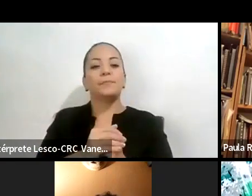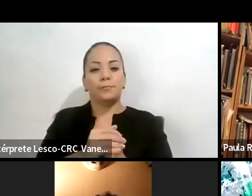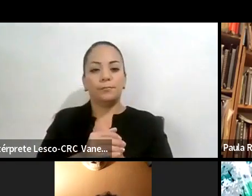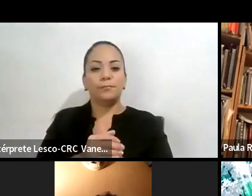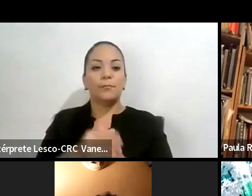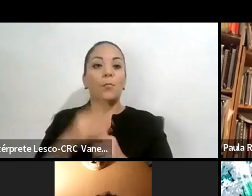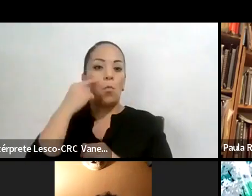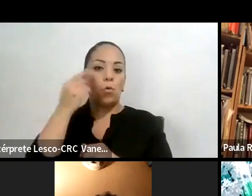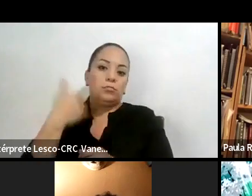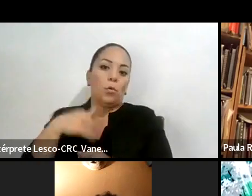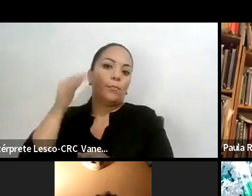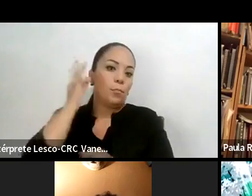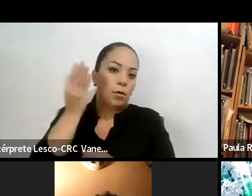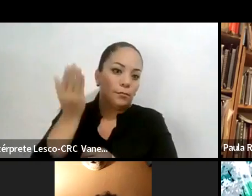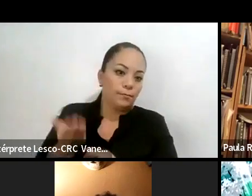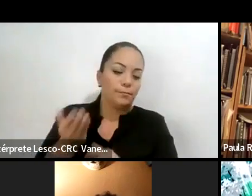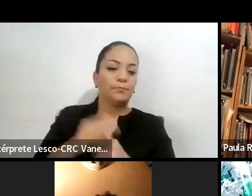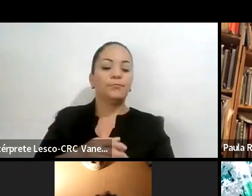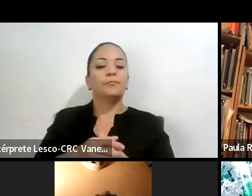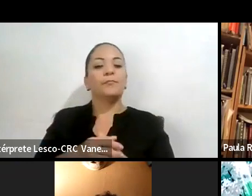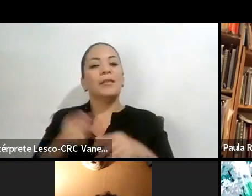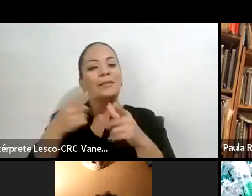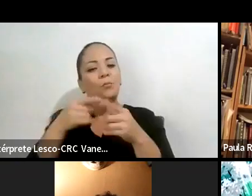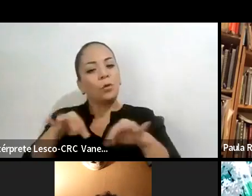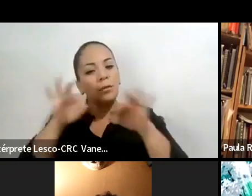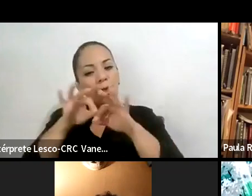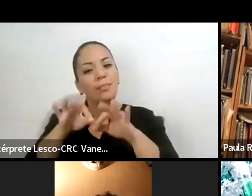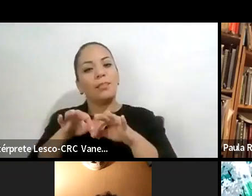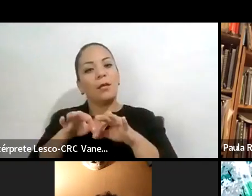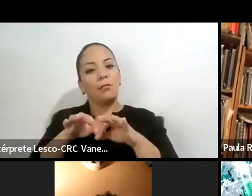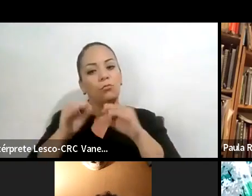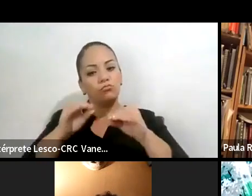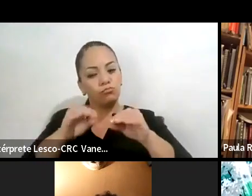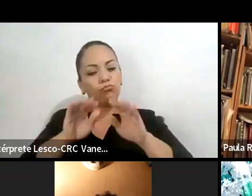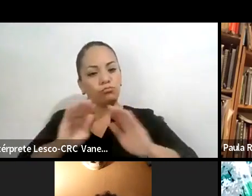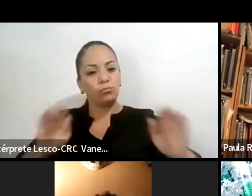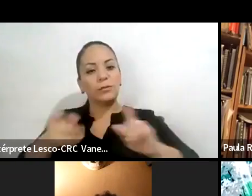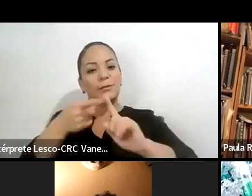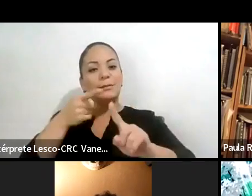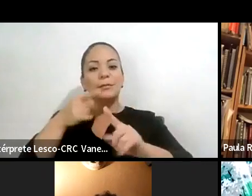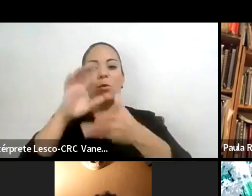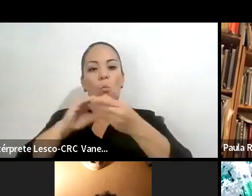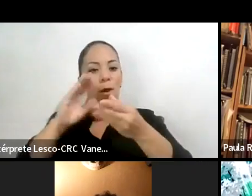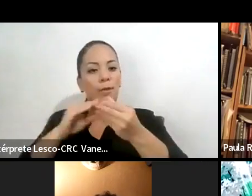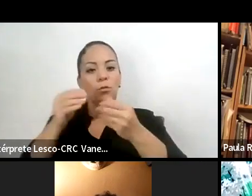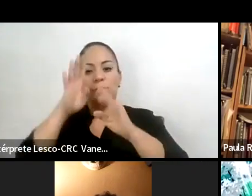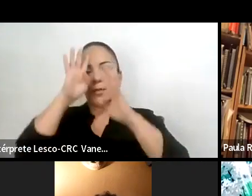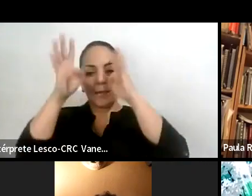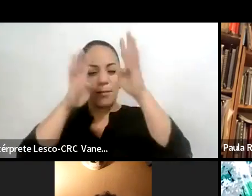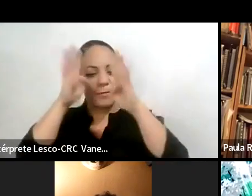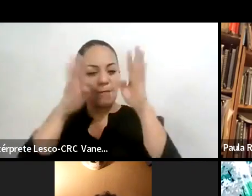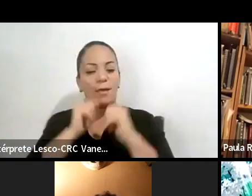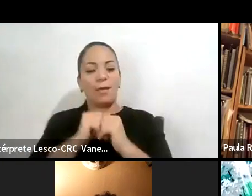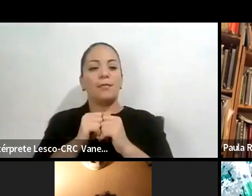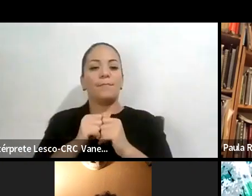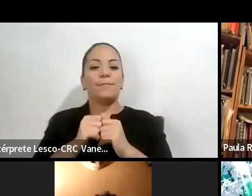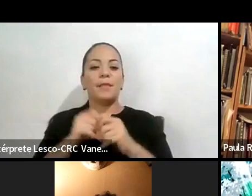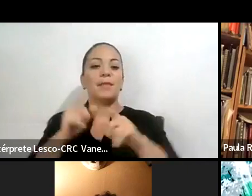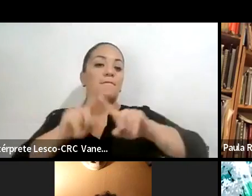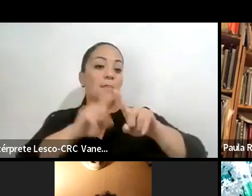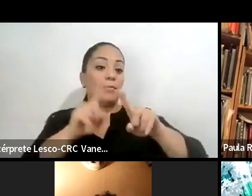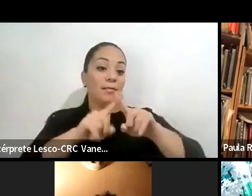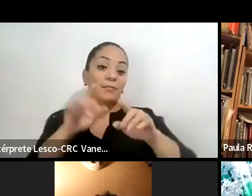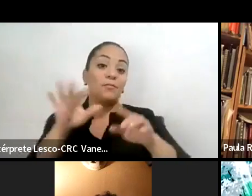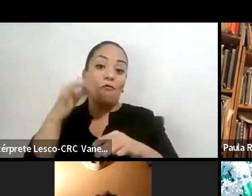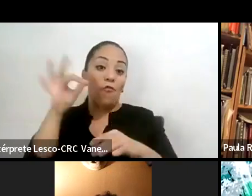género, desde los cuentos, desde la creatividad y ahora desde otros formatos,